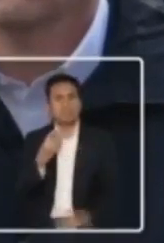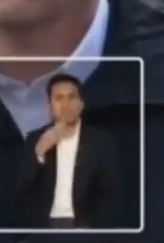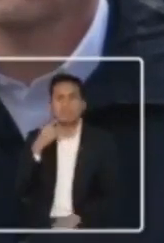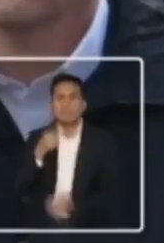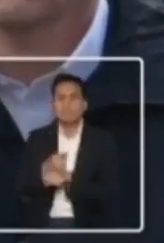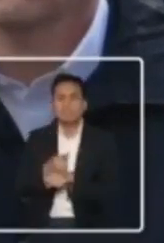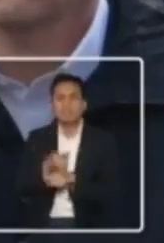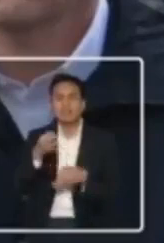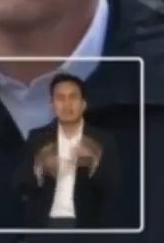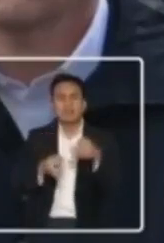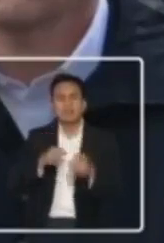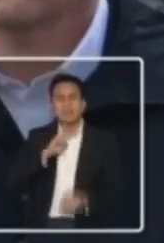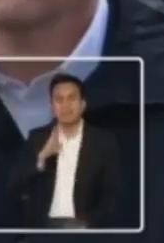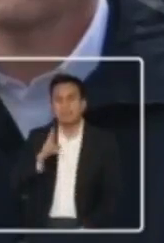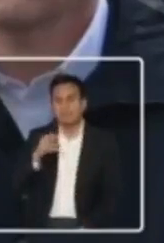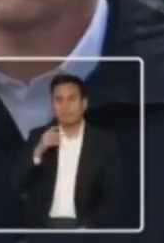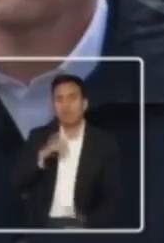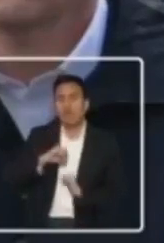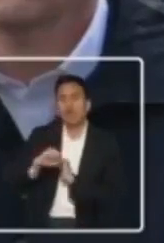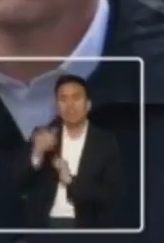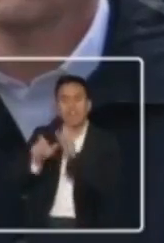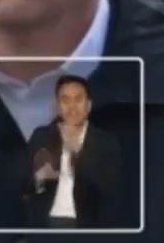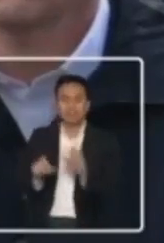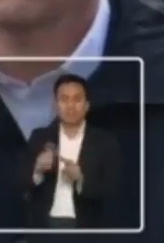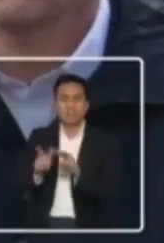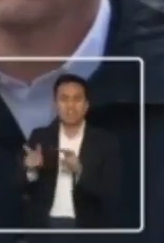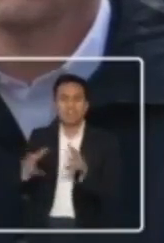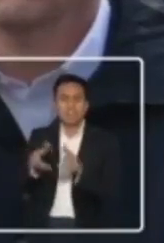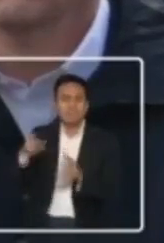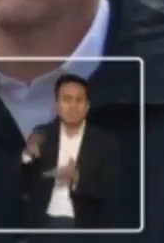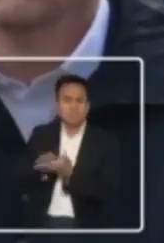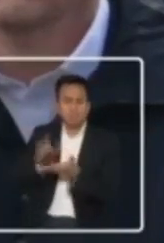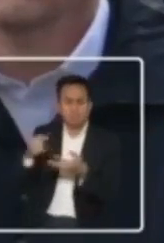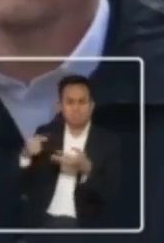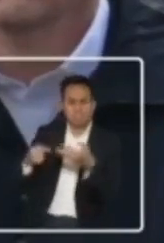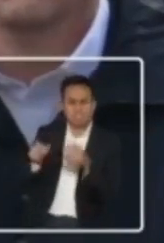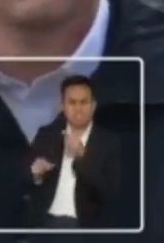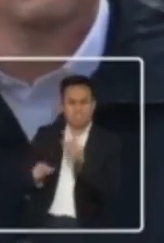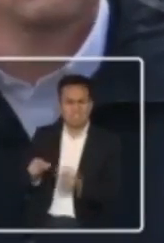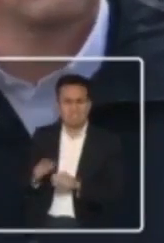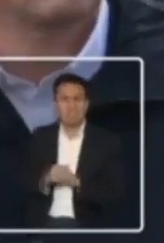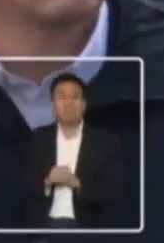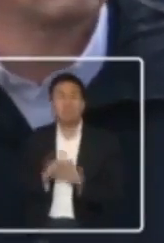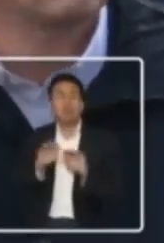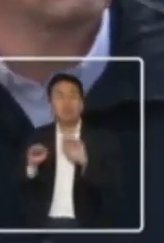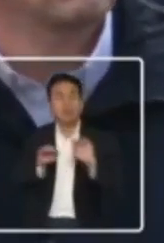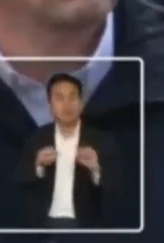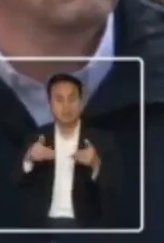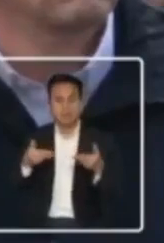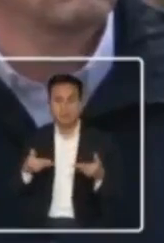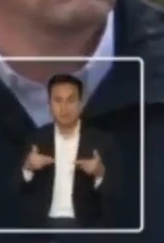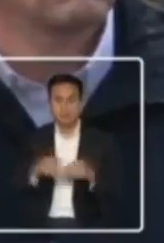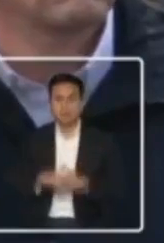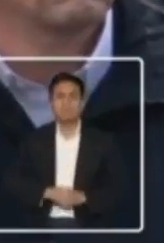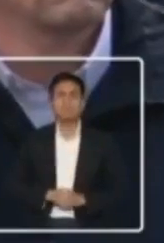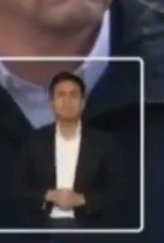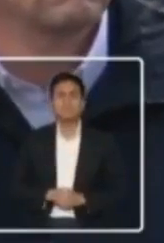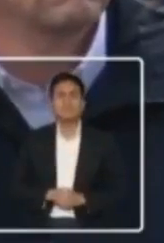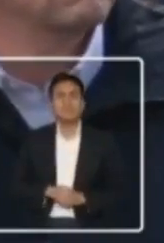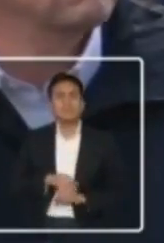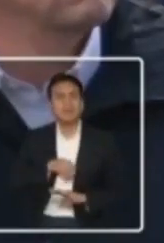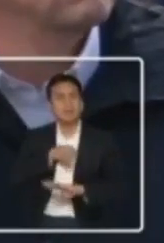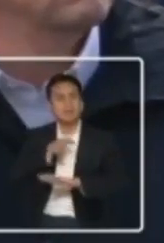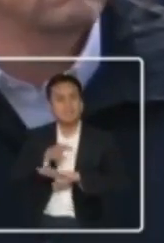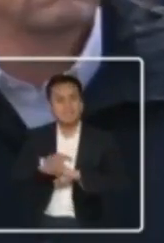dictan veredictos contra quienes ejercen la violencia. La convocatoria de hoy y esta